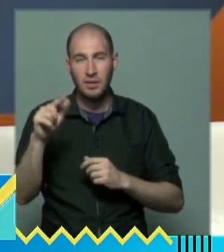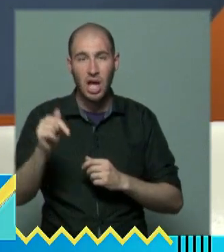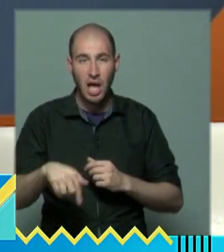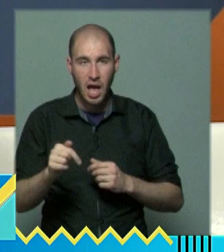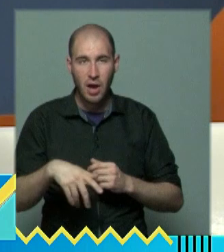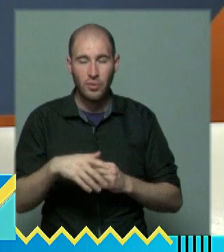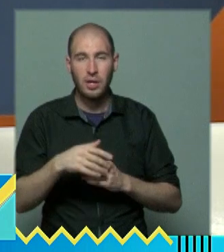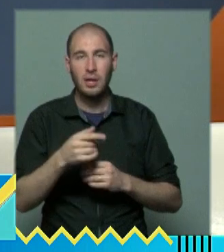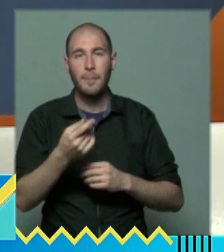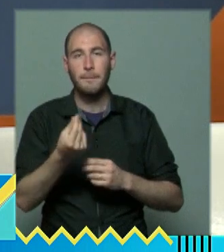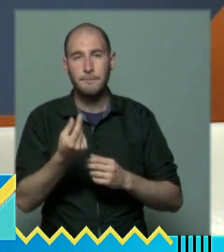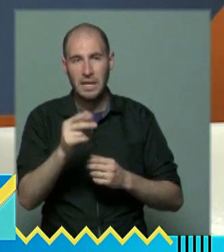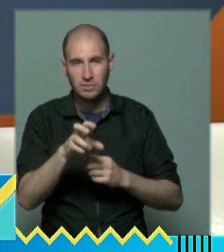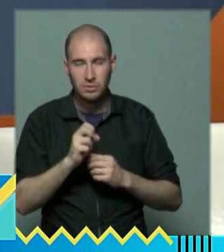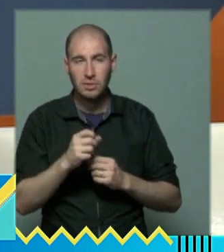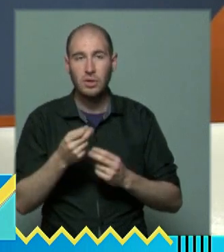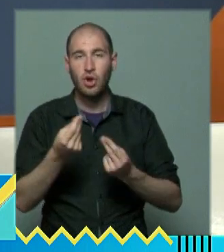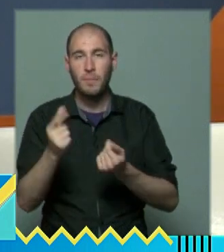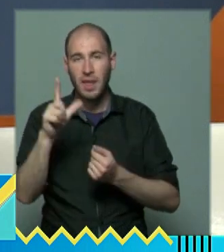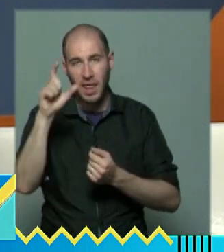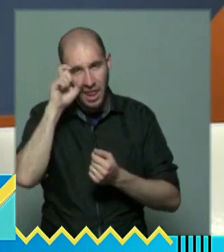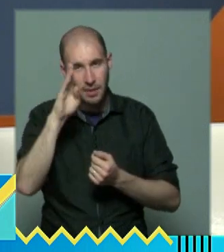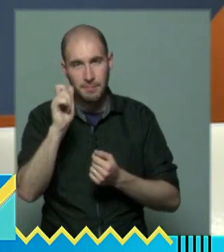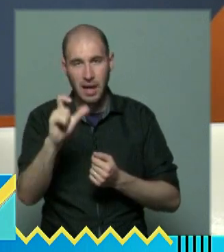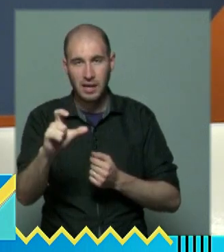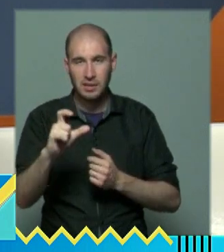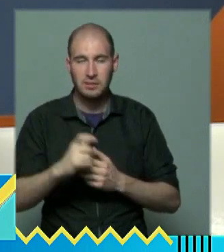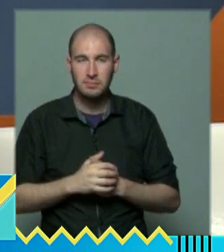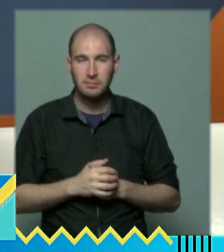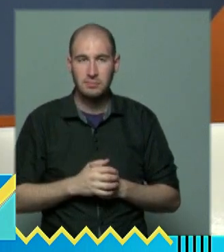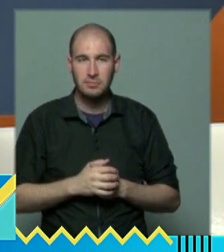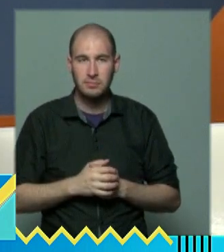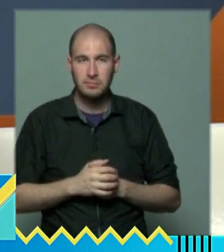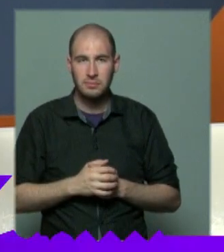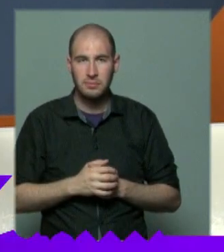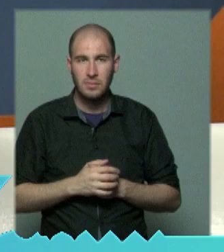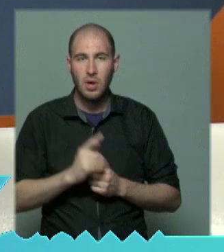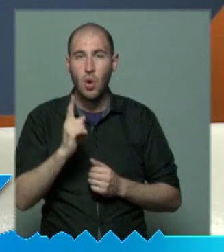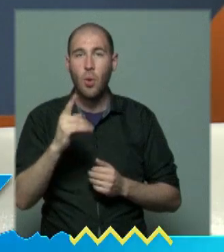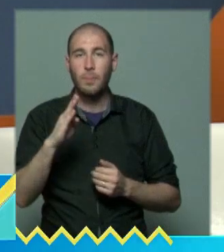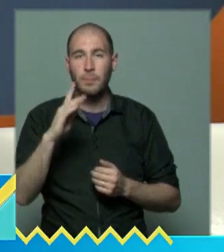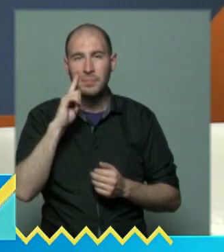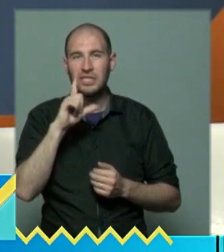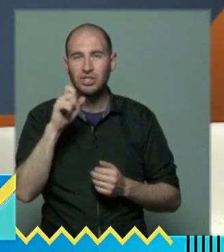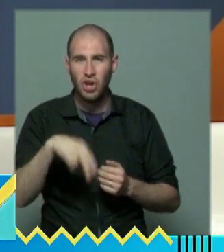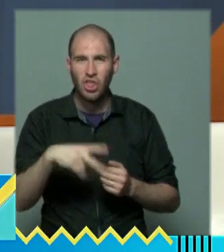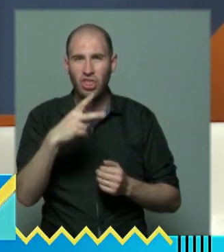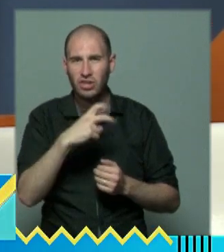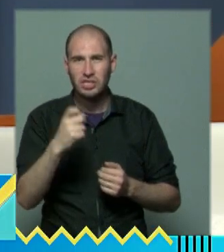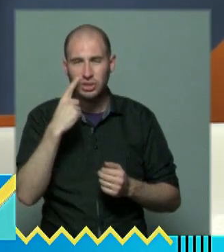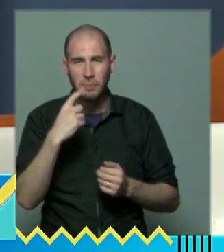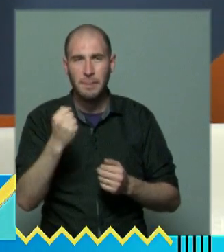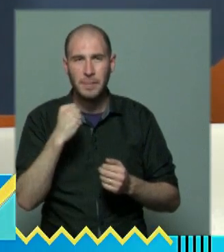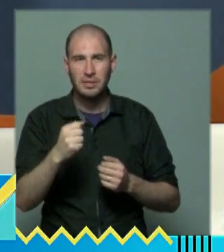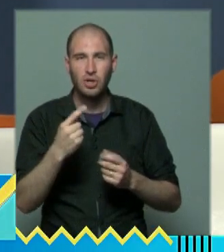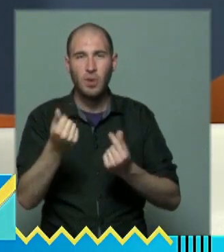se están esterilizando los pesos, digo, comprando Levac un 1.200.000 pesos en Levac